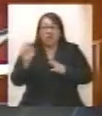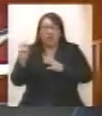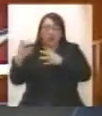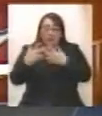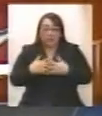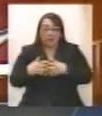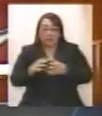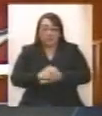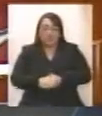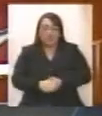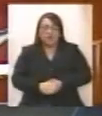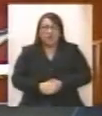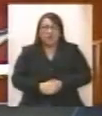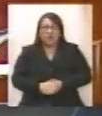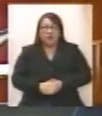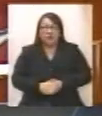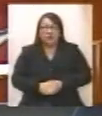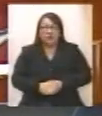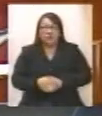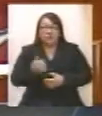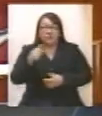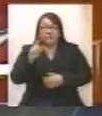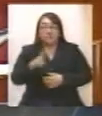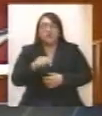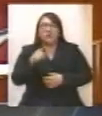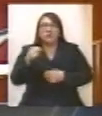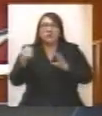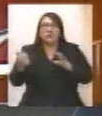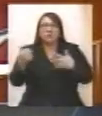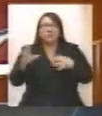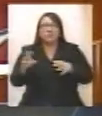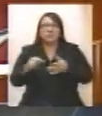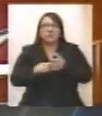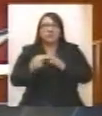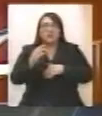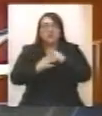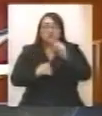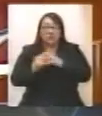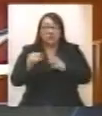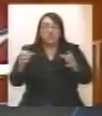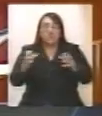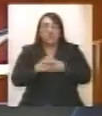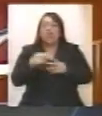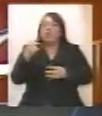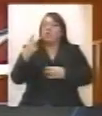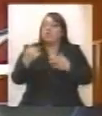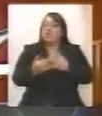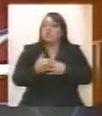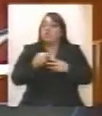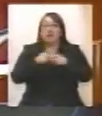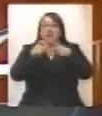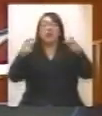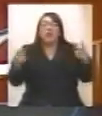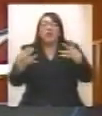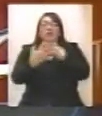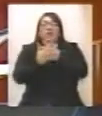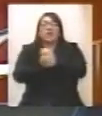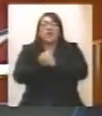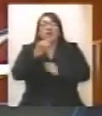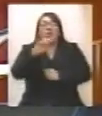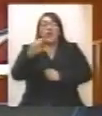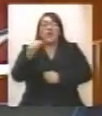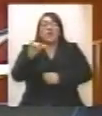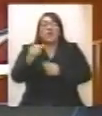americanos. Al 2016 se habrán construido 2 nuevos megapenales en Ica y